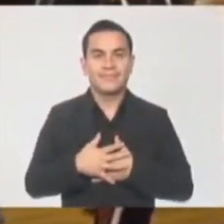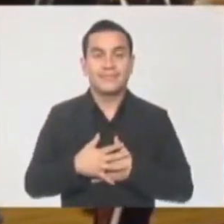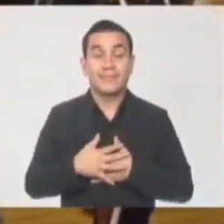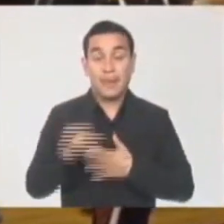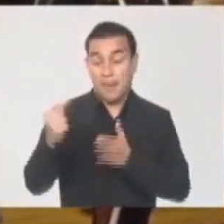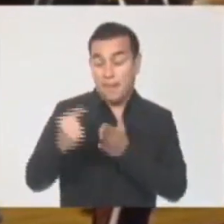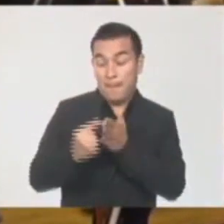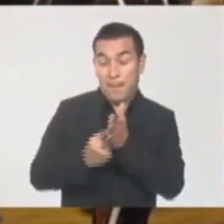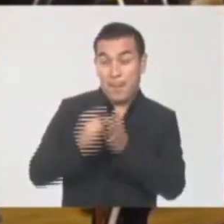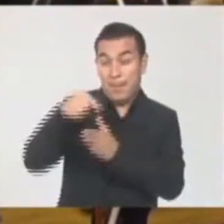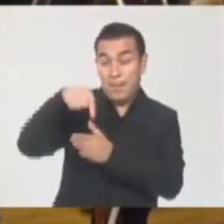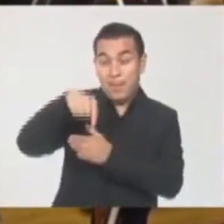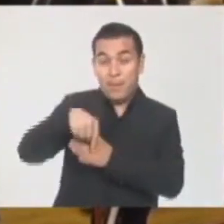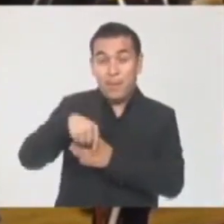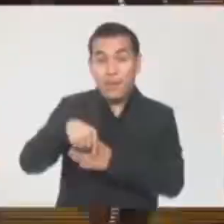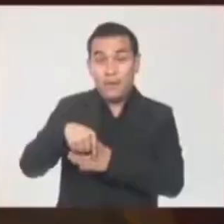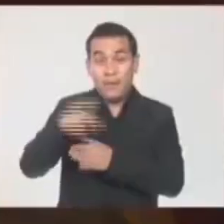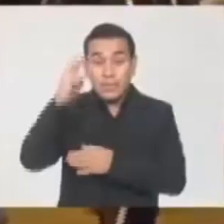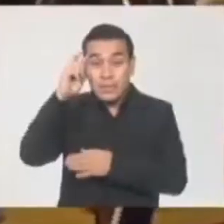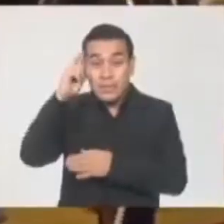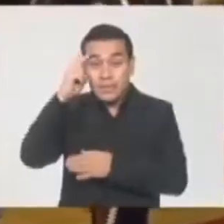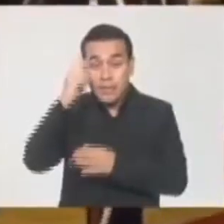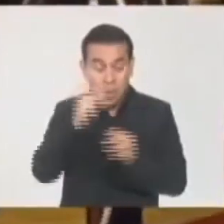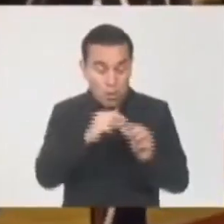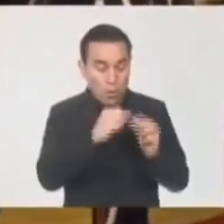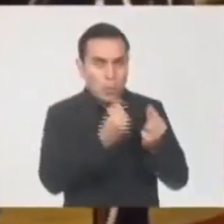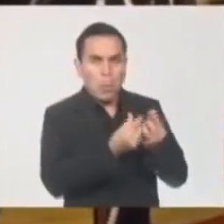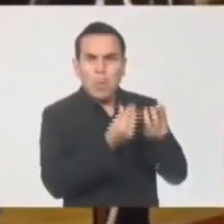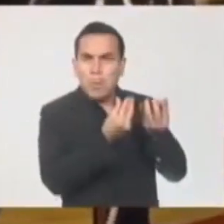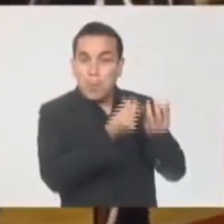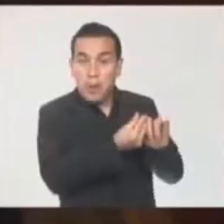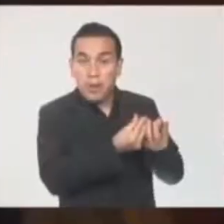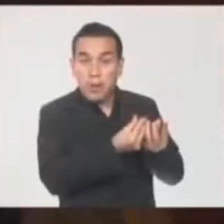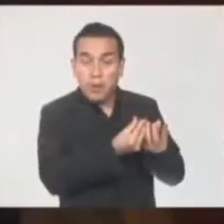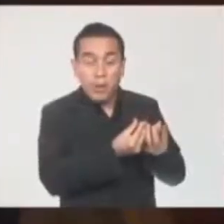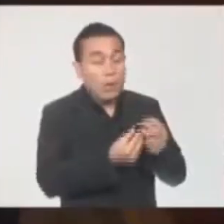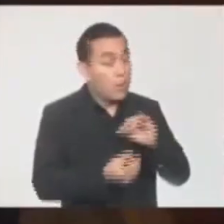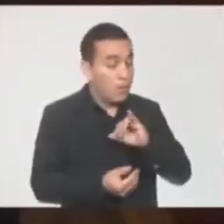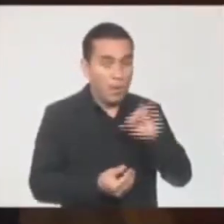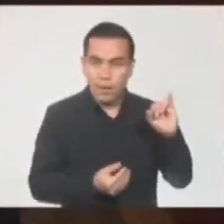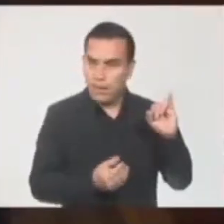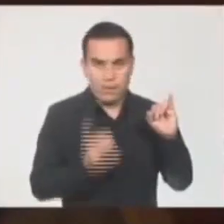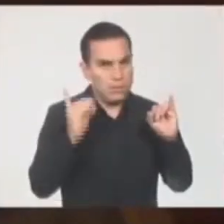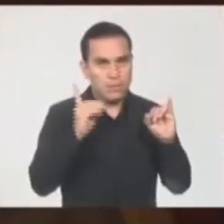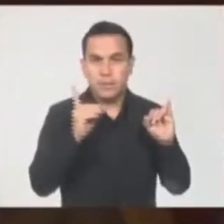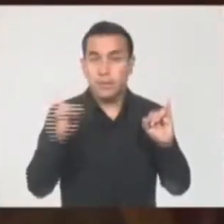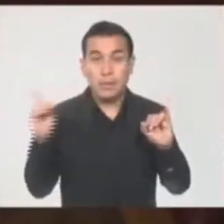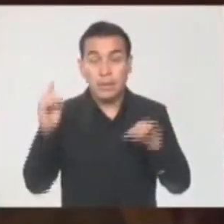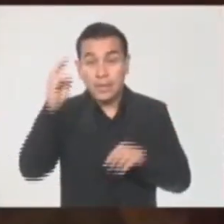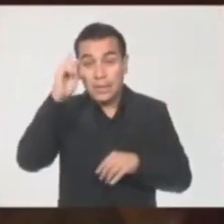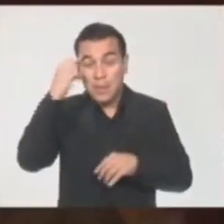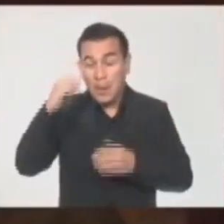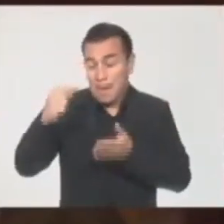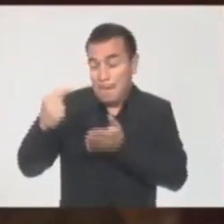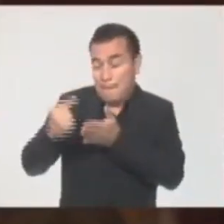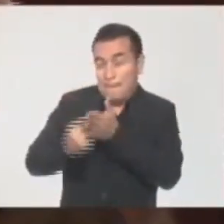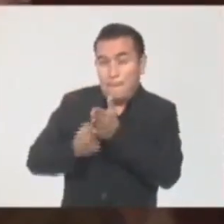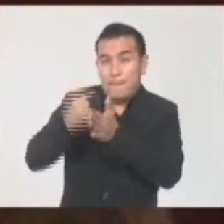Por primera vez, salvo pequeños residuos, no hay izquierda ni derecha. Por primera